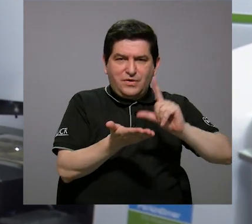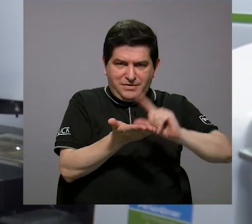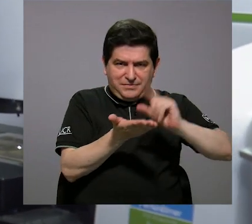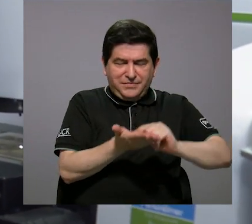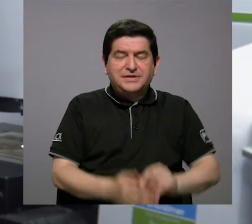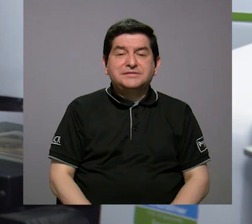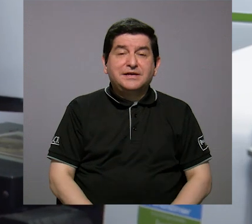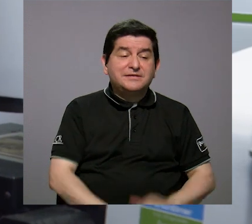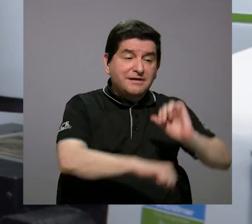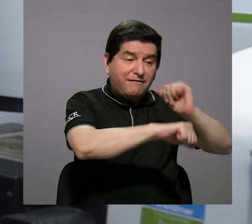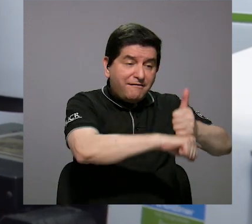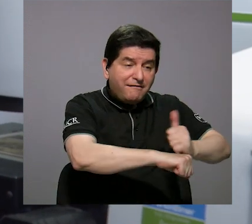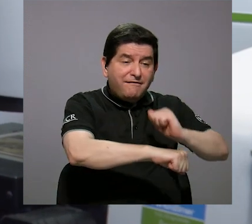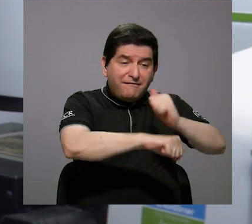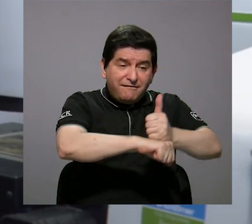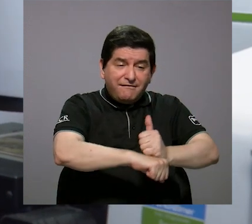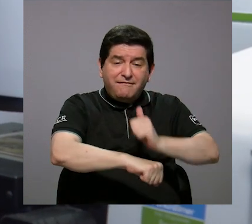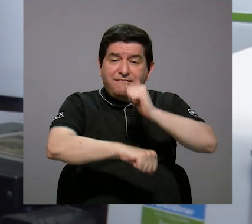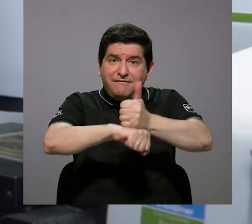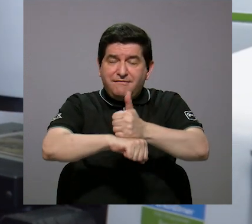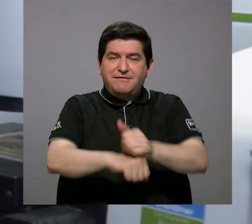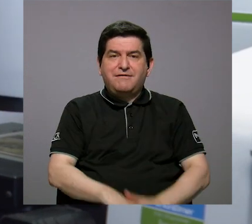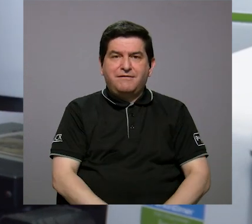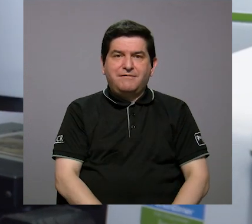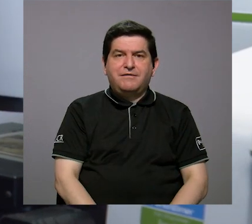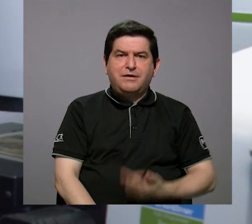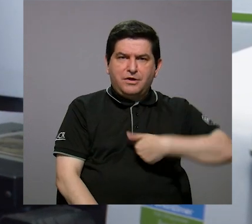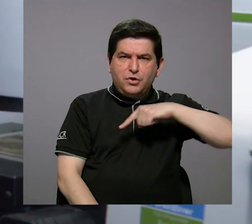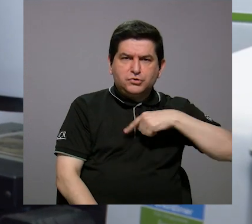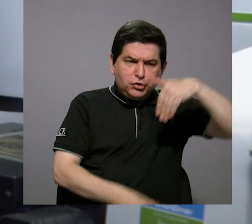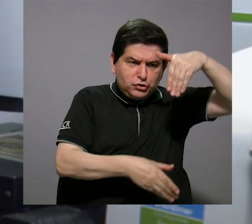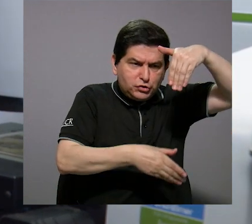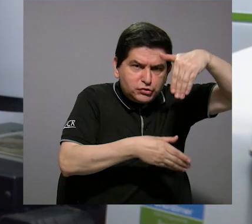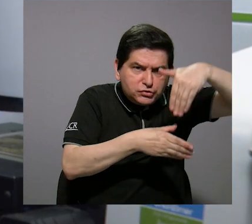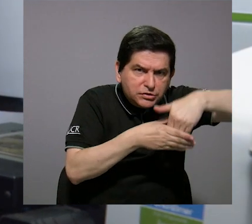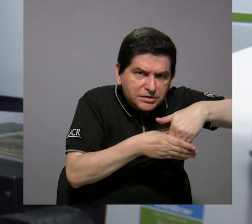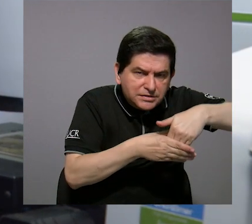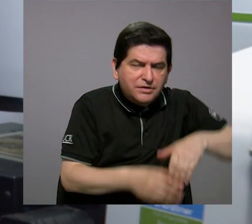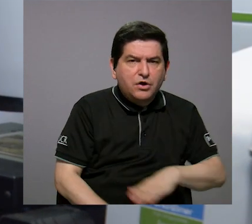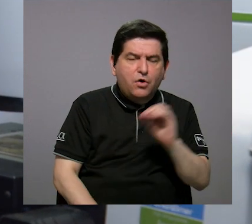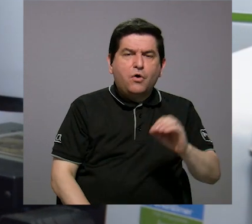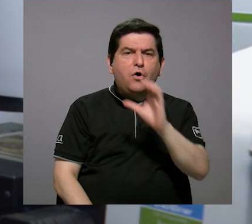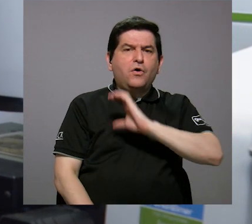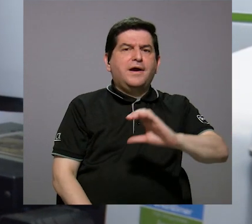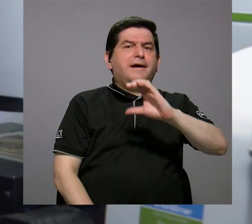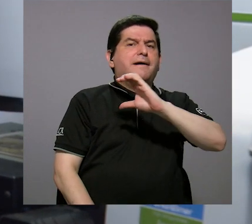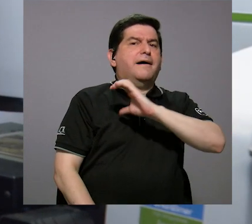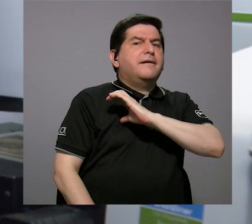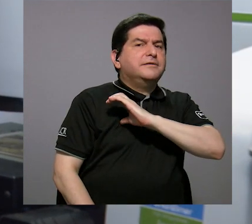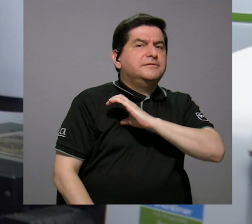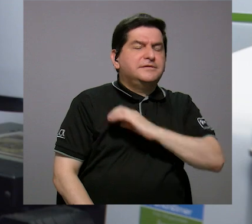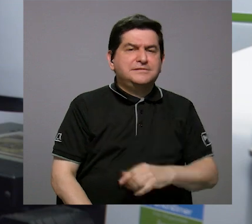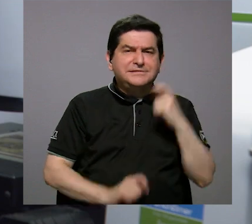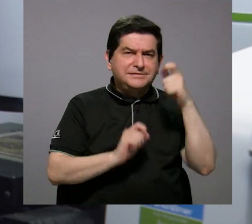ir determinando, ¿verdad?, cómo tenemos que hacer intervenciones o caracterizar,